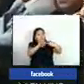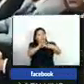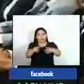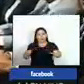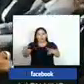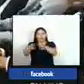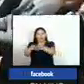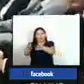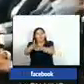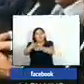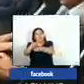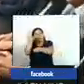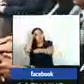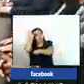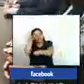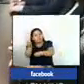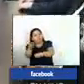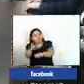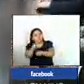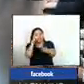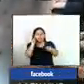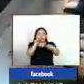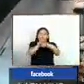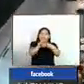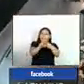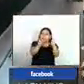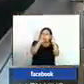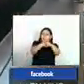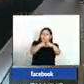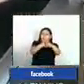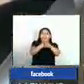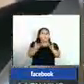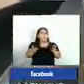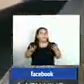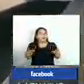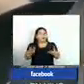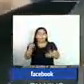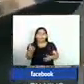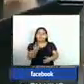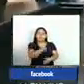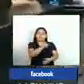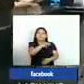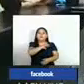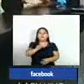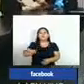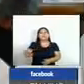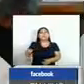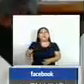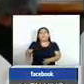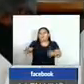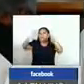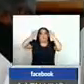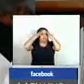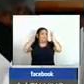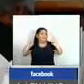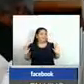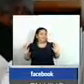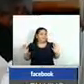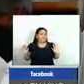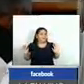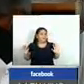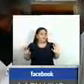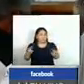nuevas ideas un punto de mejora y un punto a transformar. Es decir, los salvadoreños en efecto no conocen, no